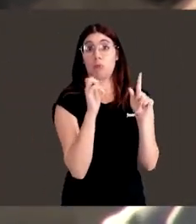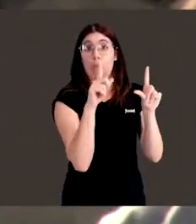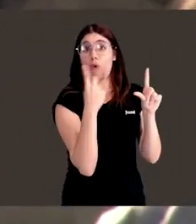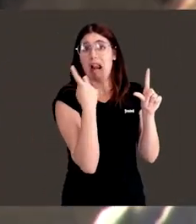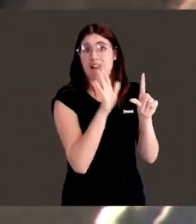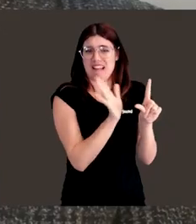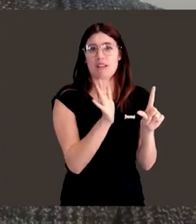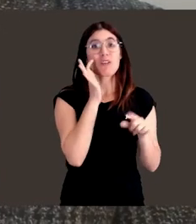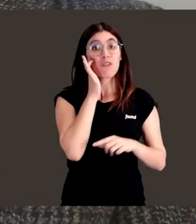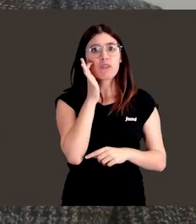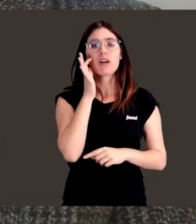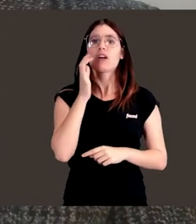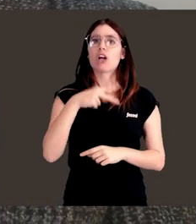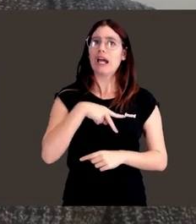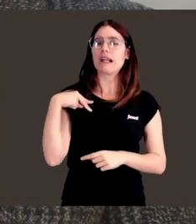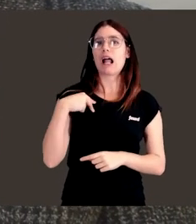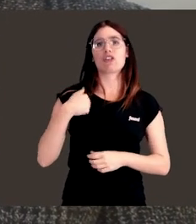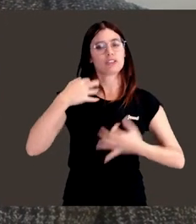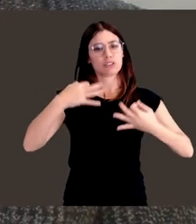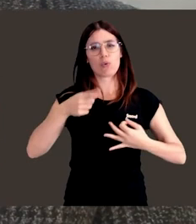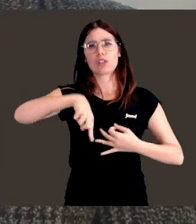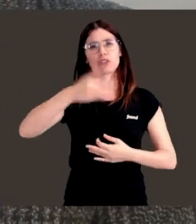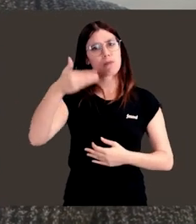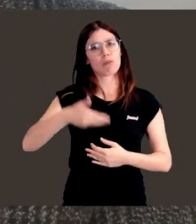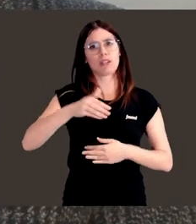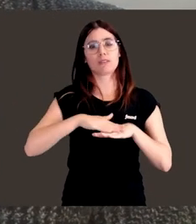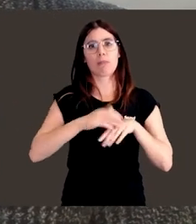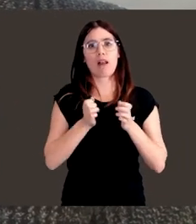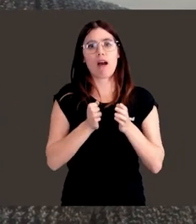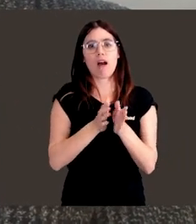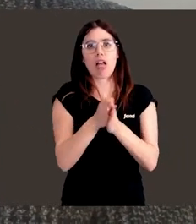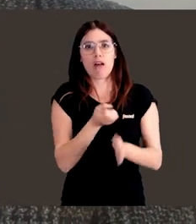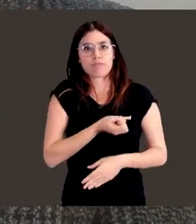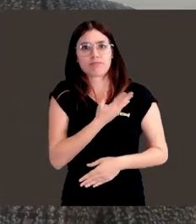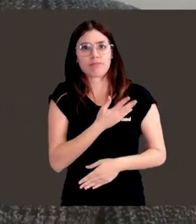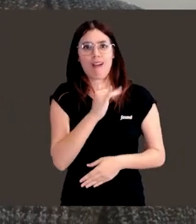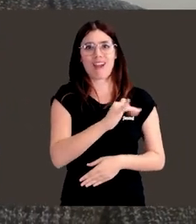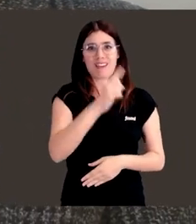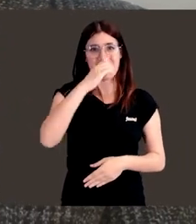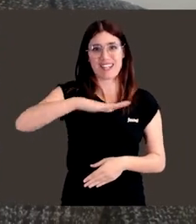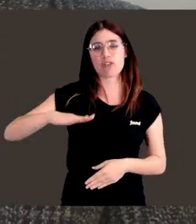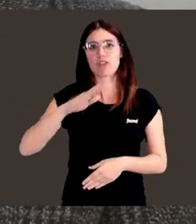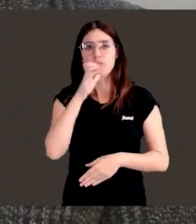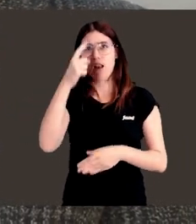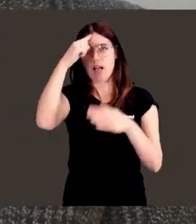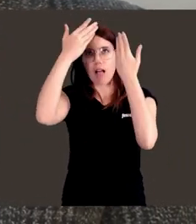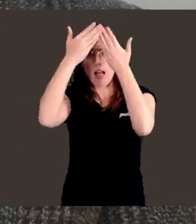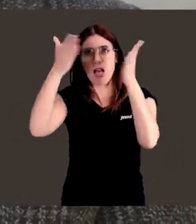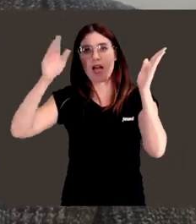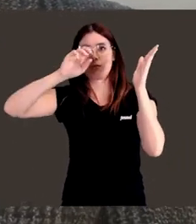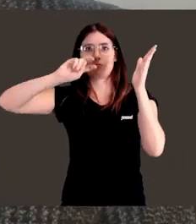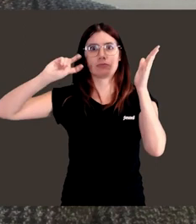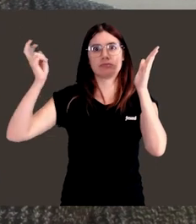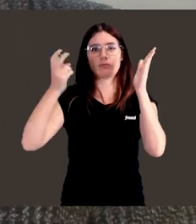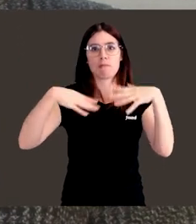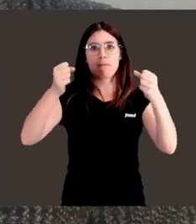parte de este proyecto, pero en general estoy segura de que esto es súper importante para despertar vocaciones, para ampliar este